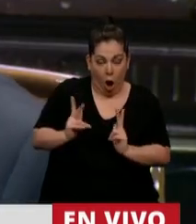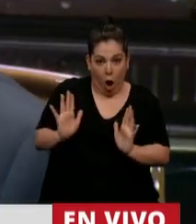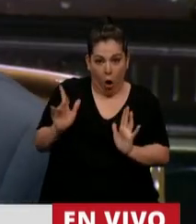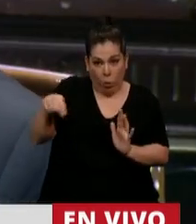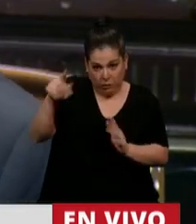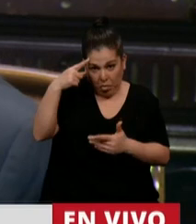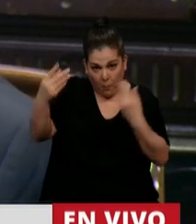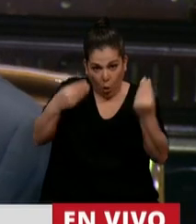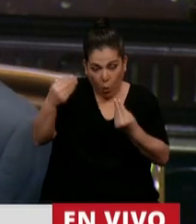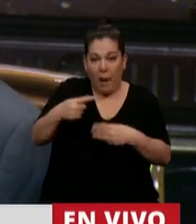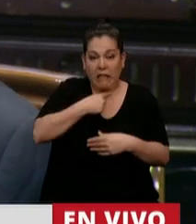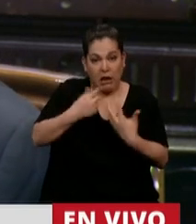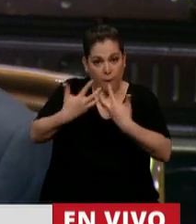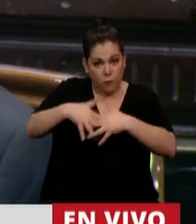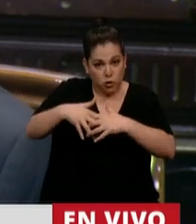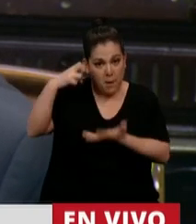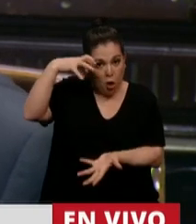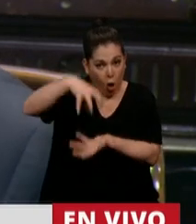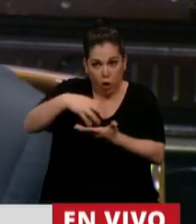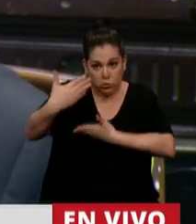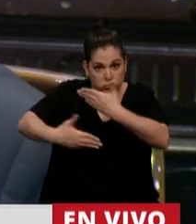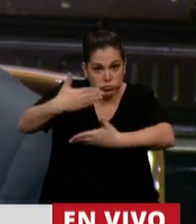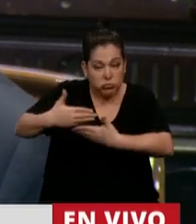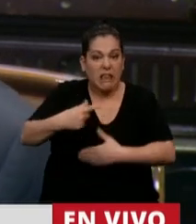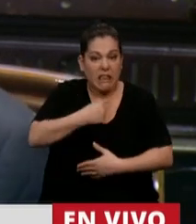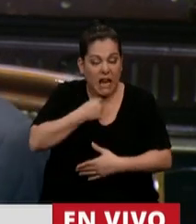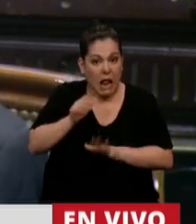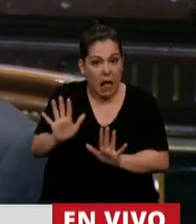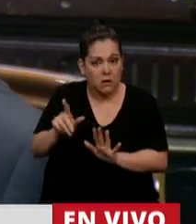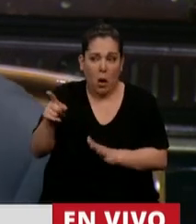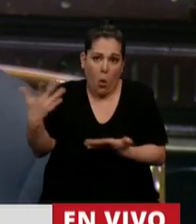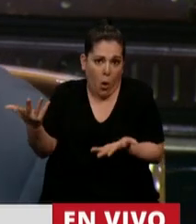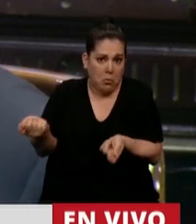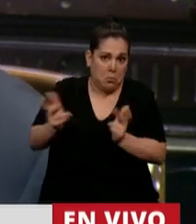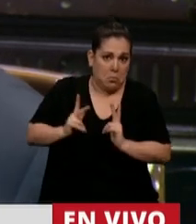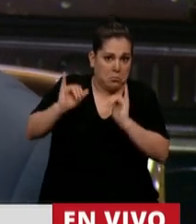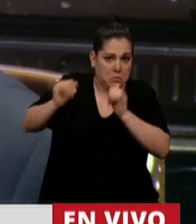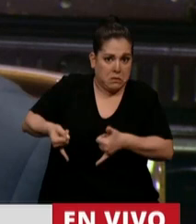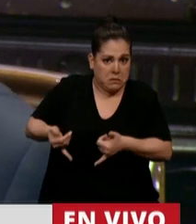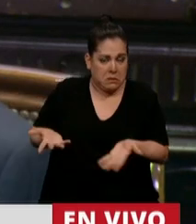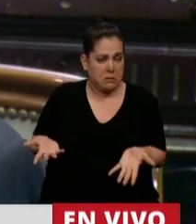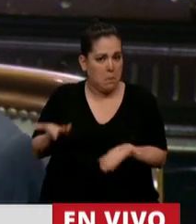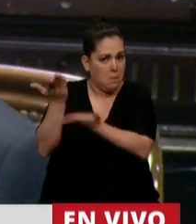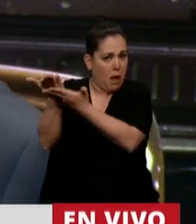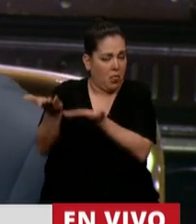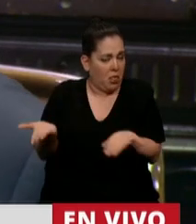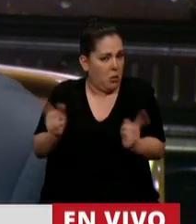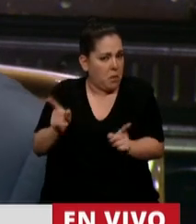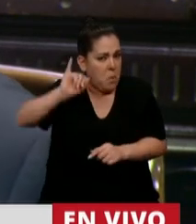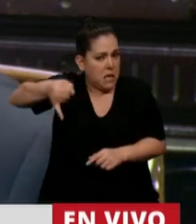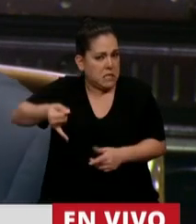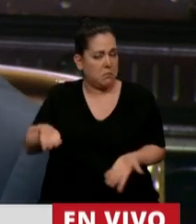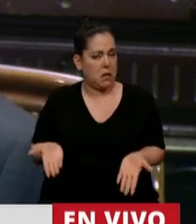preocupa es el funcionamiento del Parlamento, no tendría que haber ningún impedimento para considerar esa petición por demás